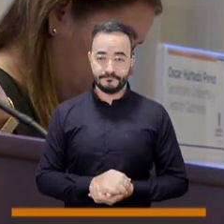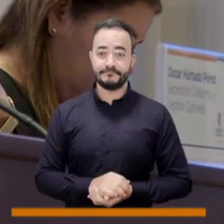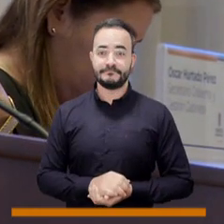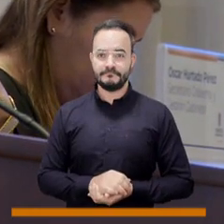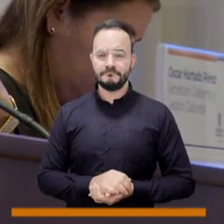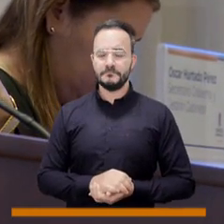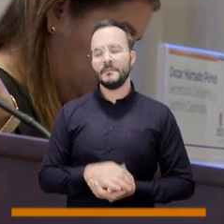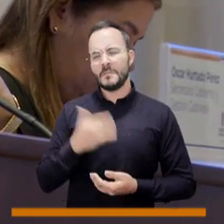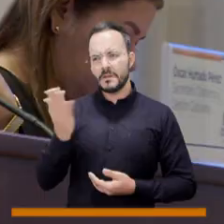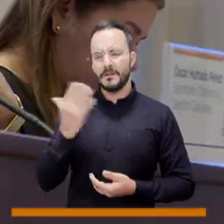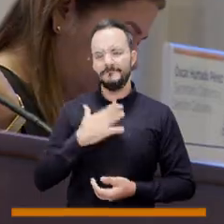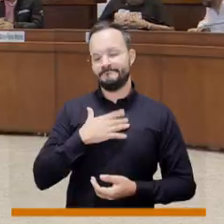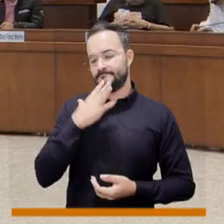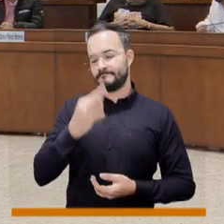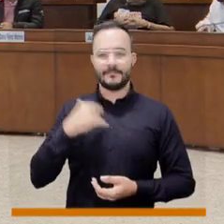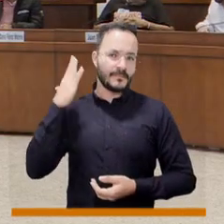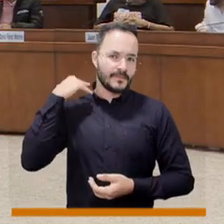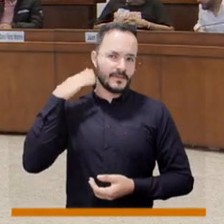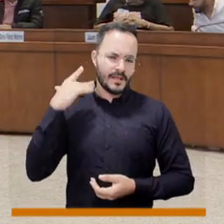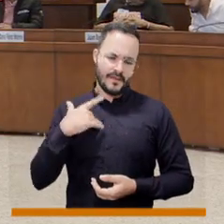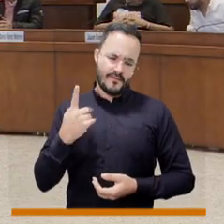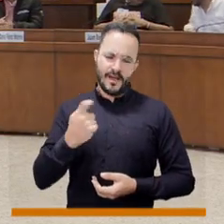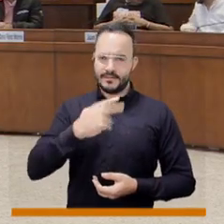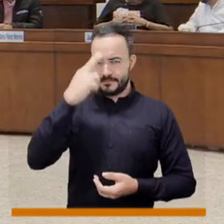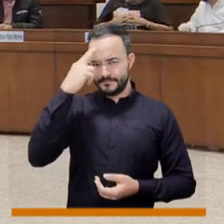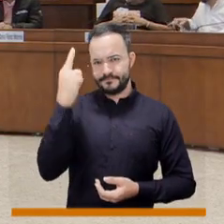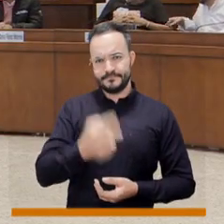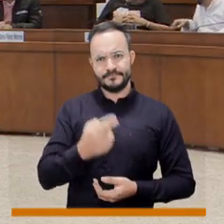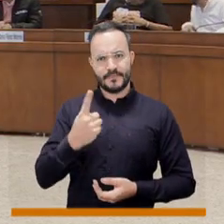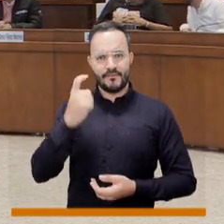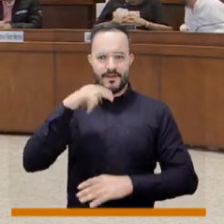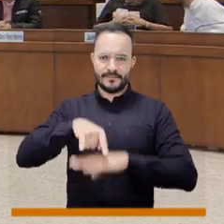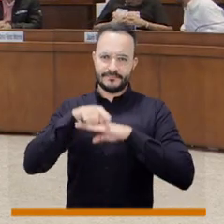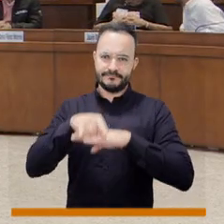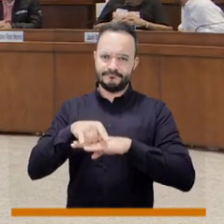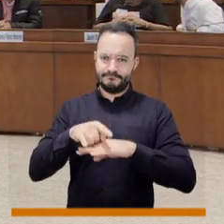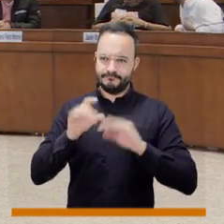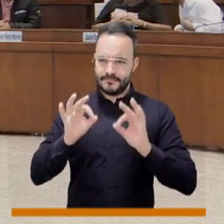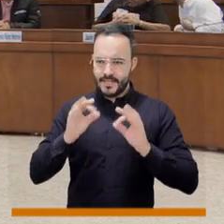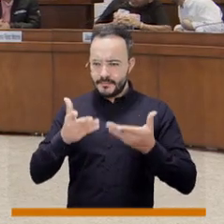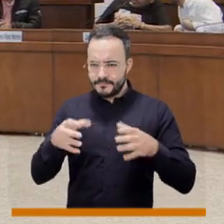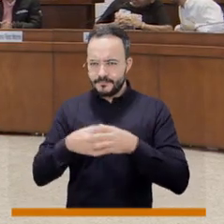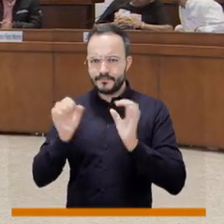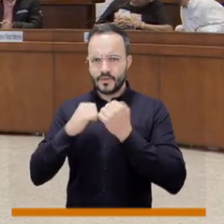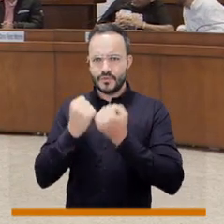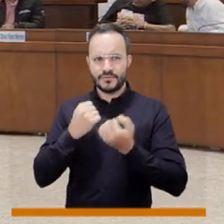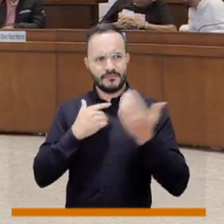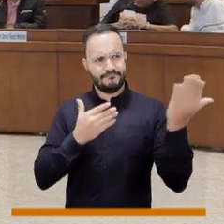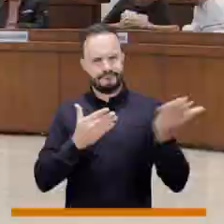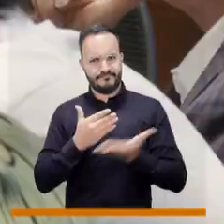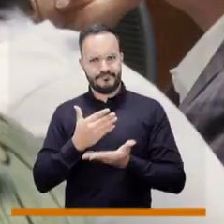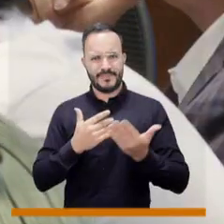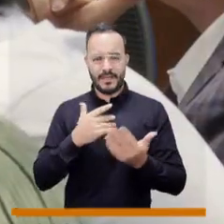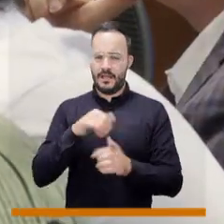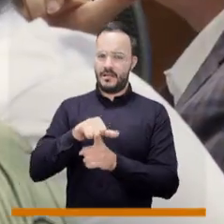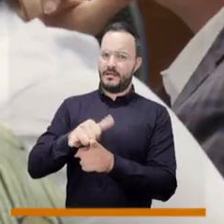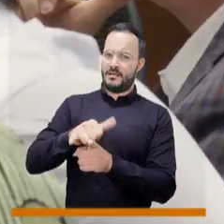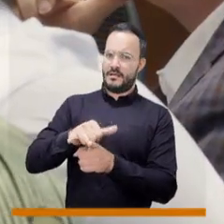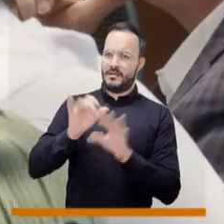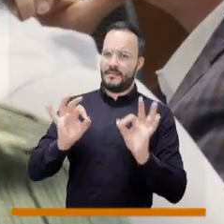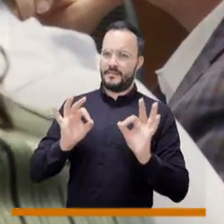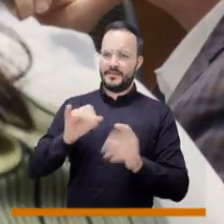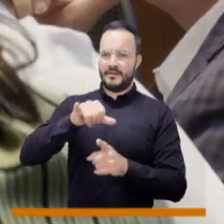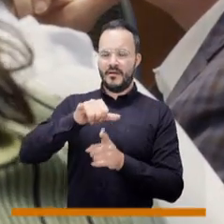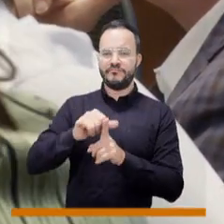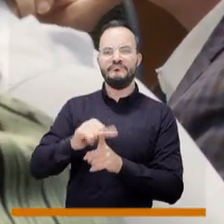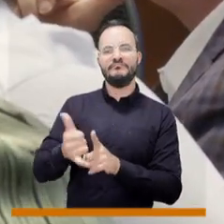trasfondo es que Daniel Quintero ha sido un irrespetuoso con el papel de control político del Consejo. Él no le gusta el equilibrio de poderes, que alguien le haga